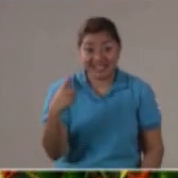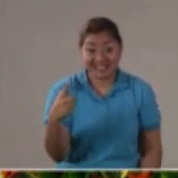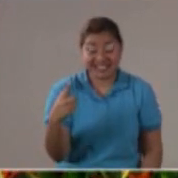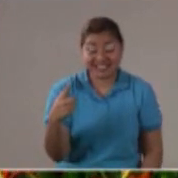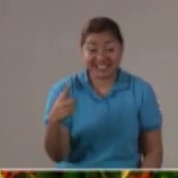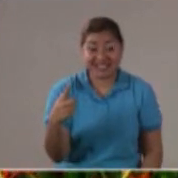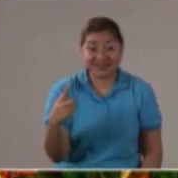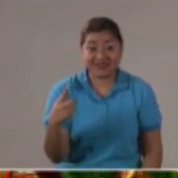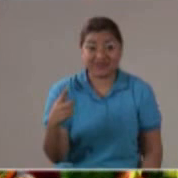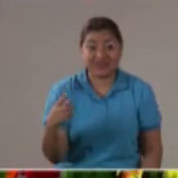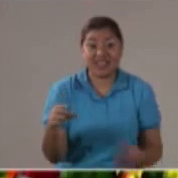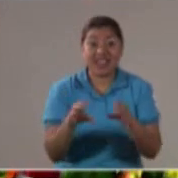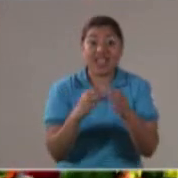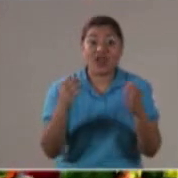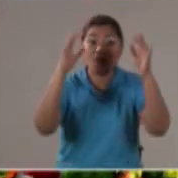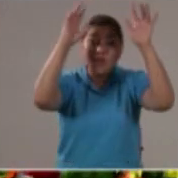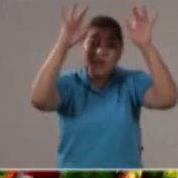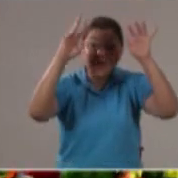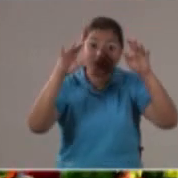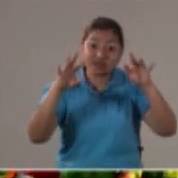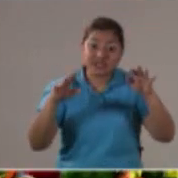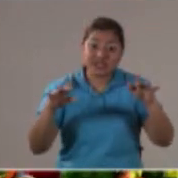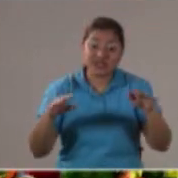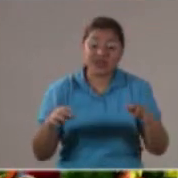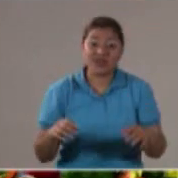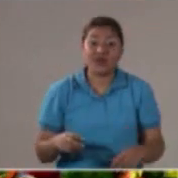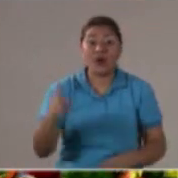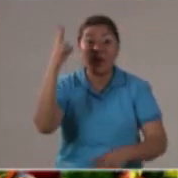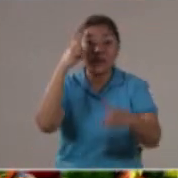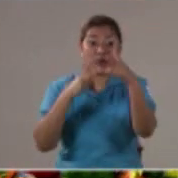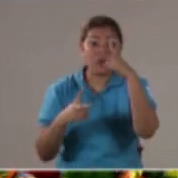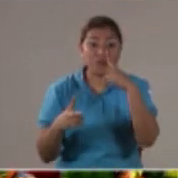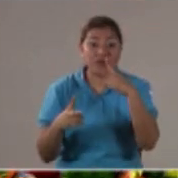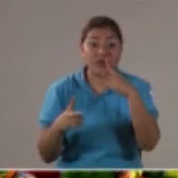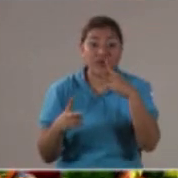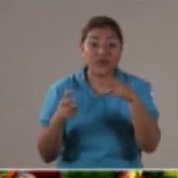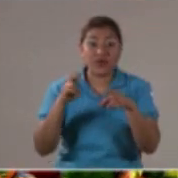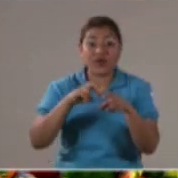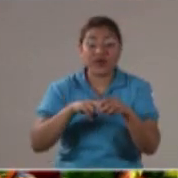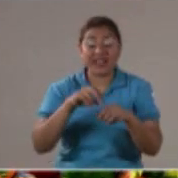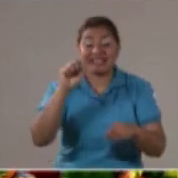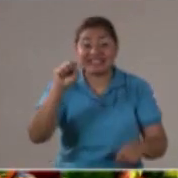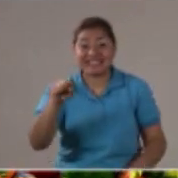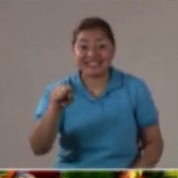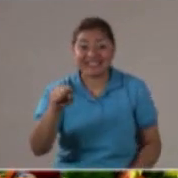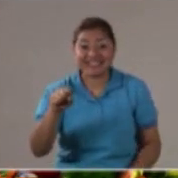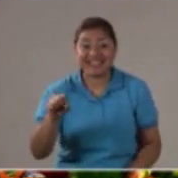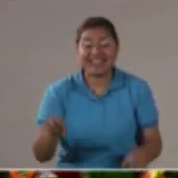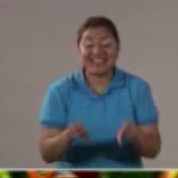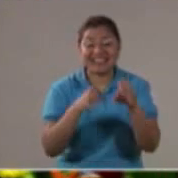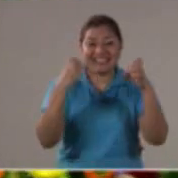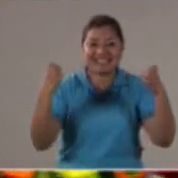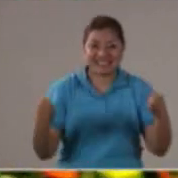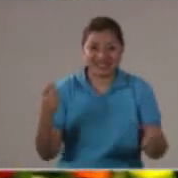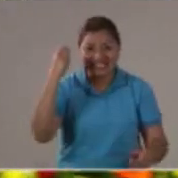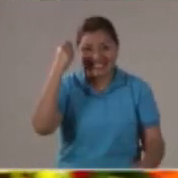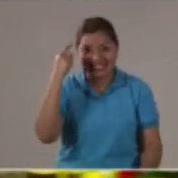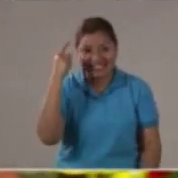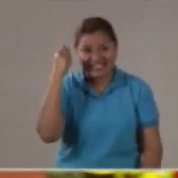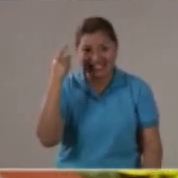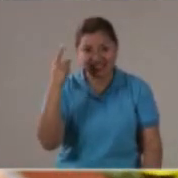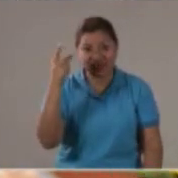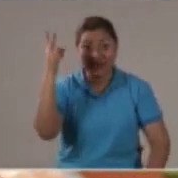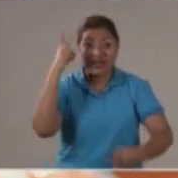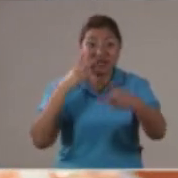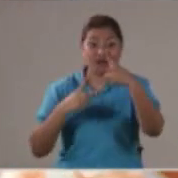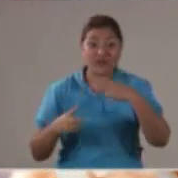Ahí dice que como el rocío le estaba cayendo, volvió en sí. Y entonces entendió y lo